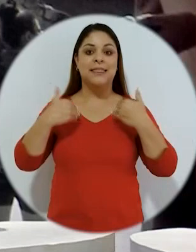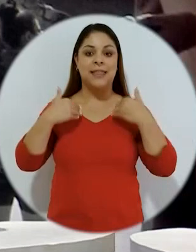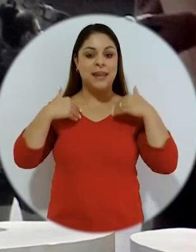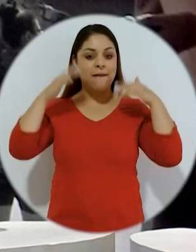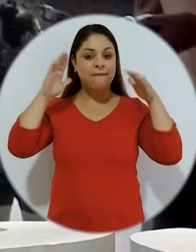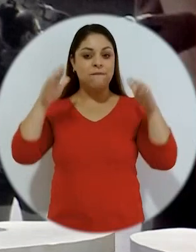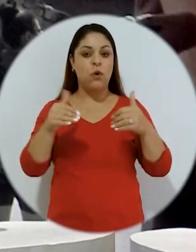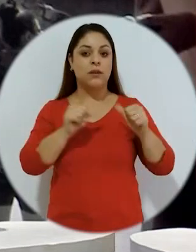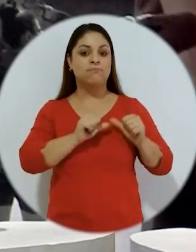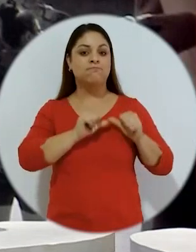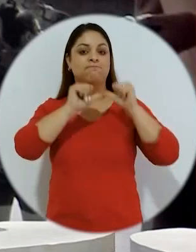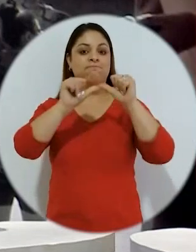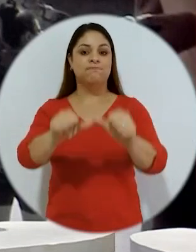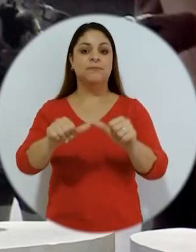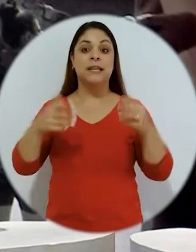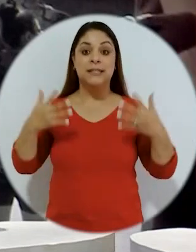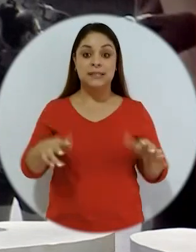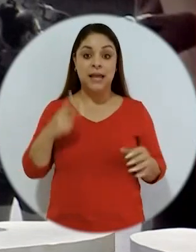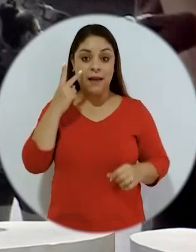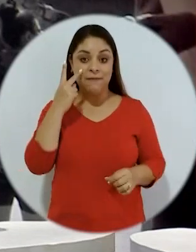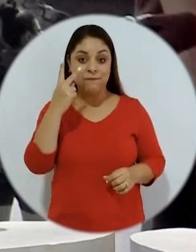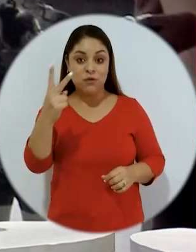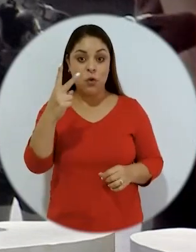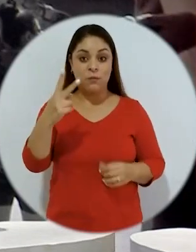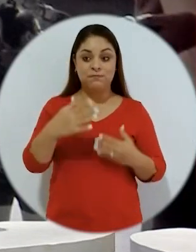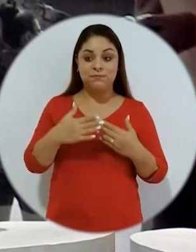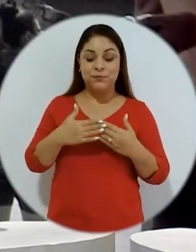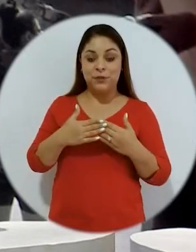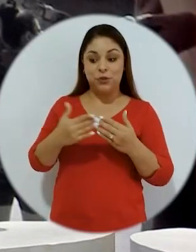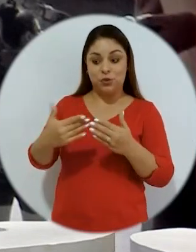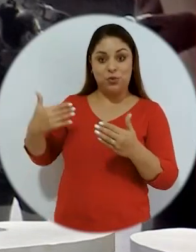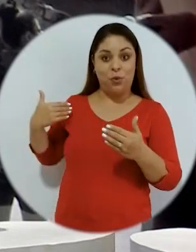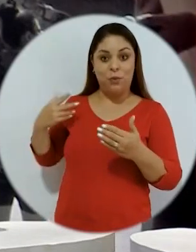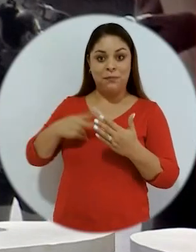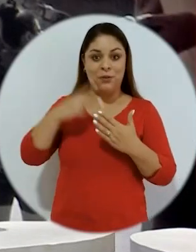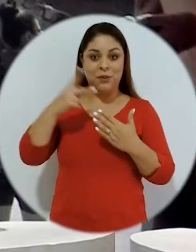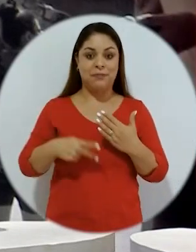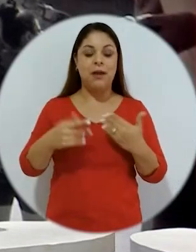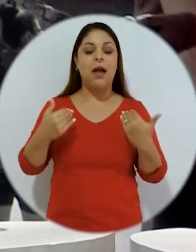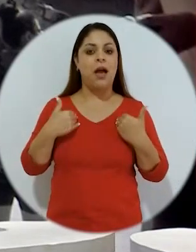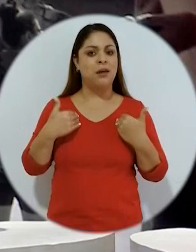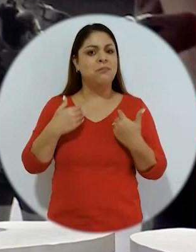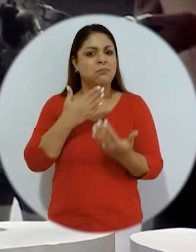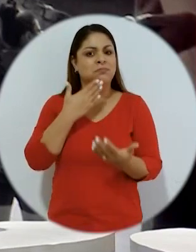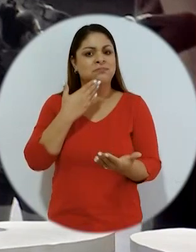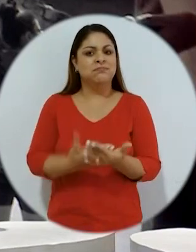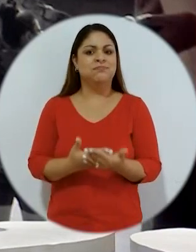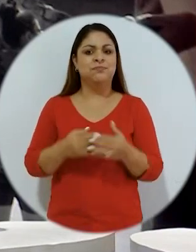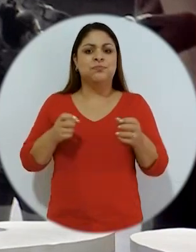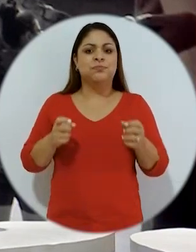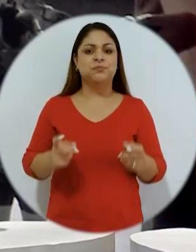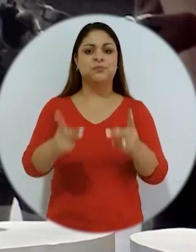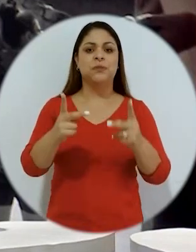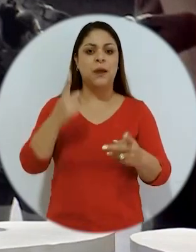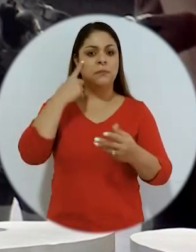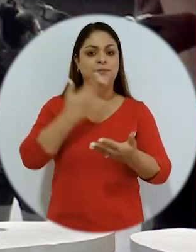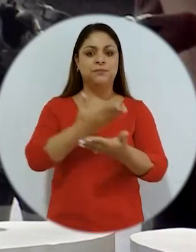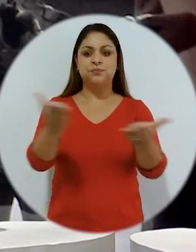con enfoque sostenible, que como hemos visto a lo largo del programa trae grandes oportunidades